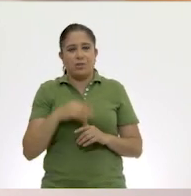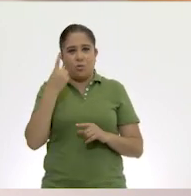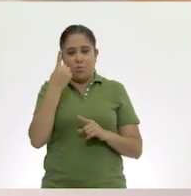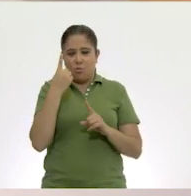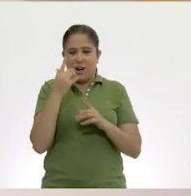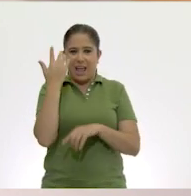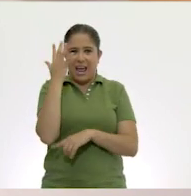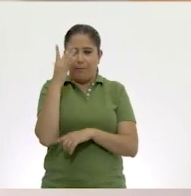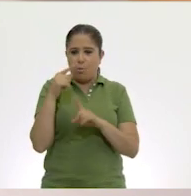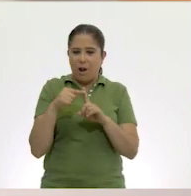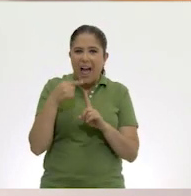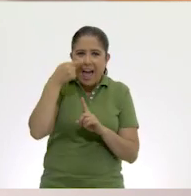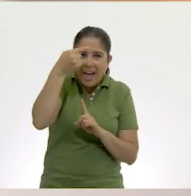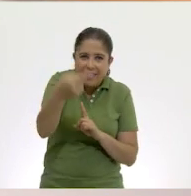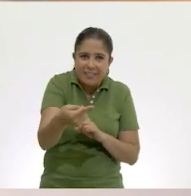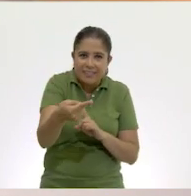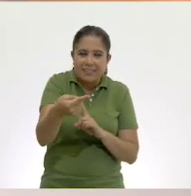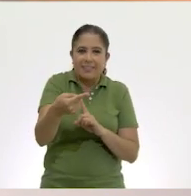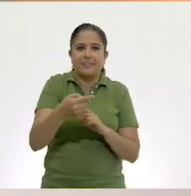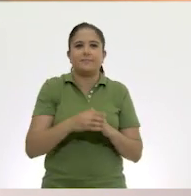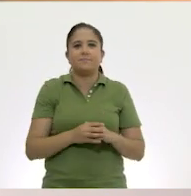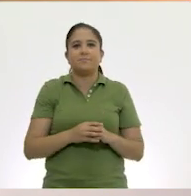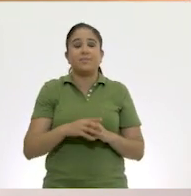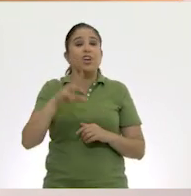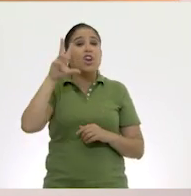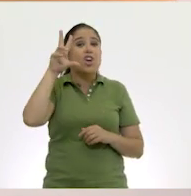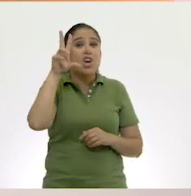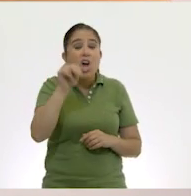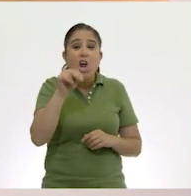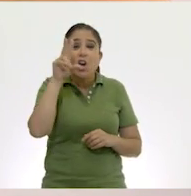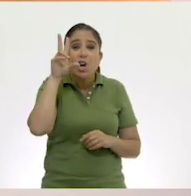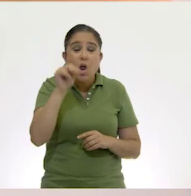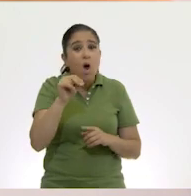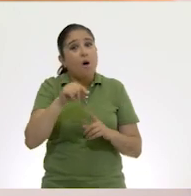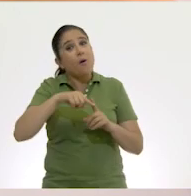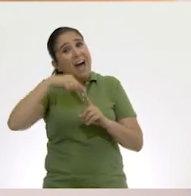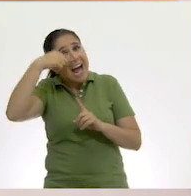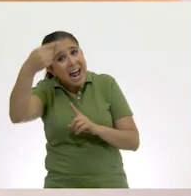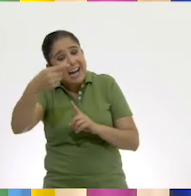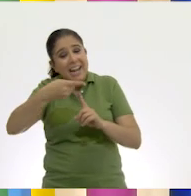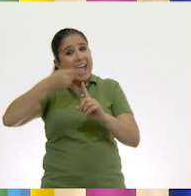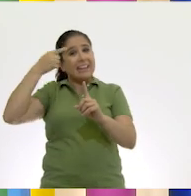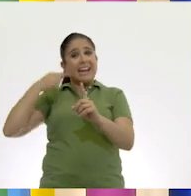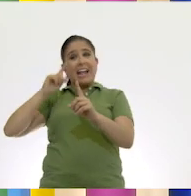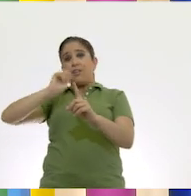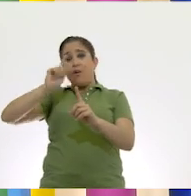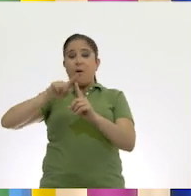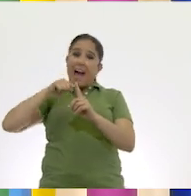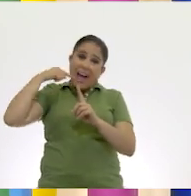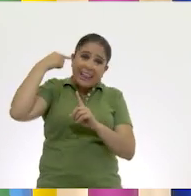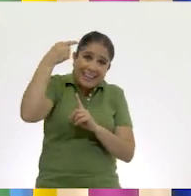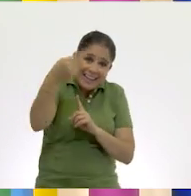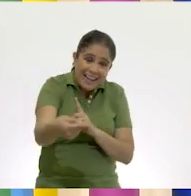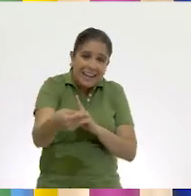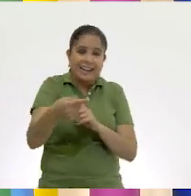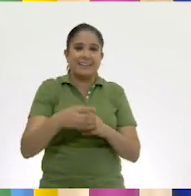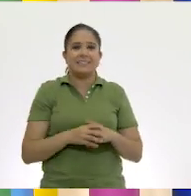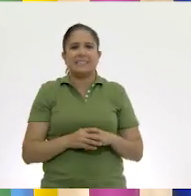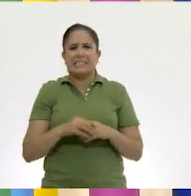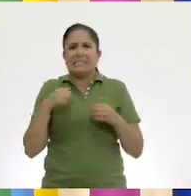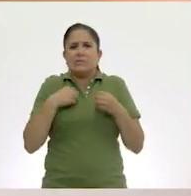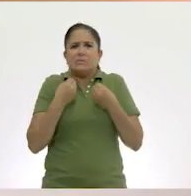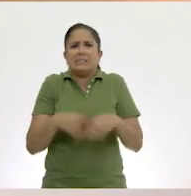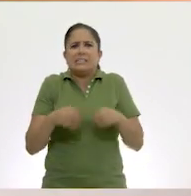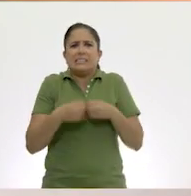hacia adelante no no no hacia el otro lado hacia el otro lado manuel a estoy